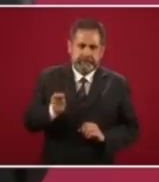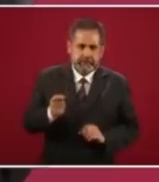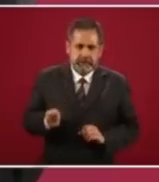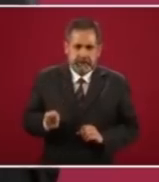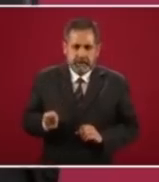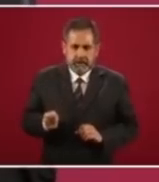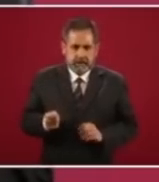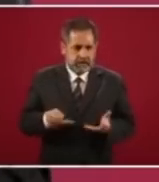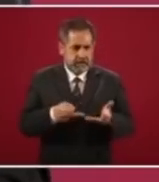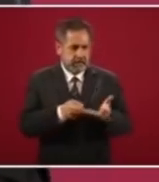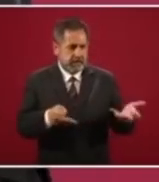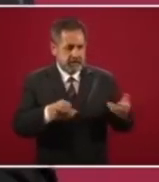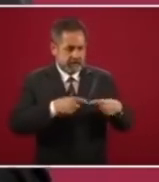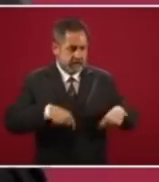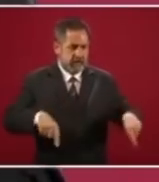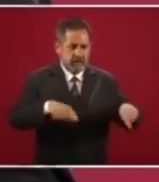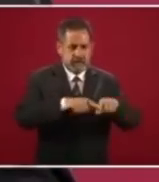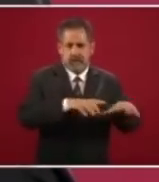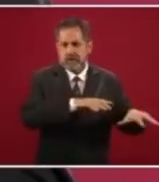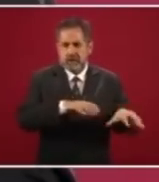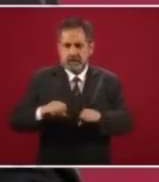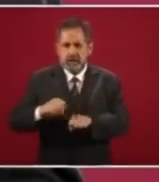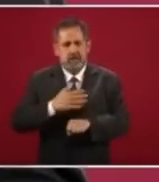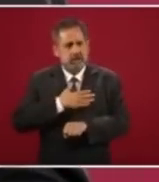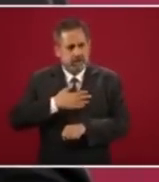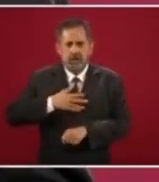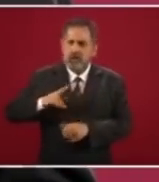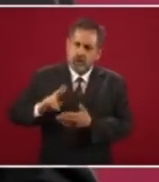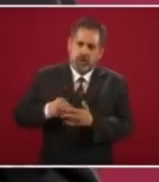el terreno, la concesión,